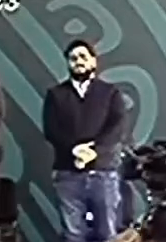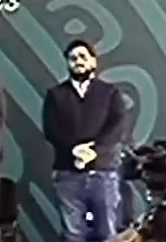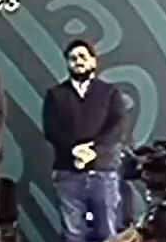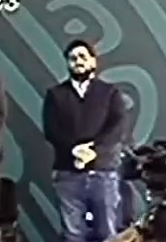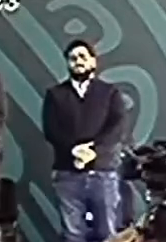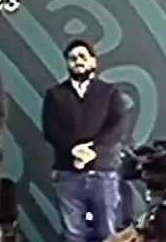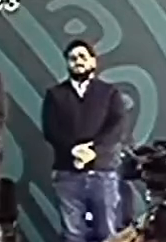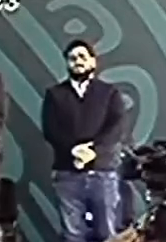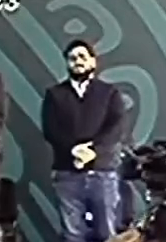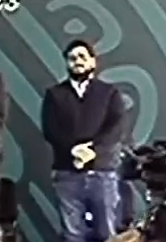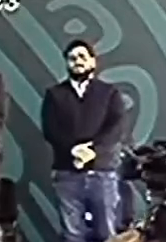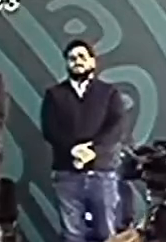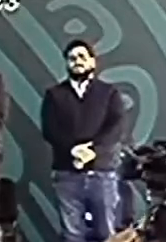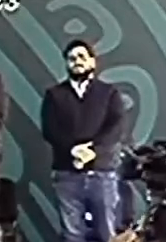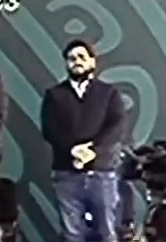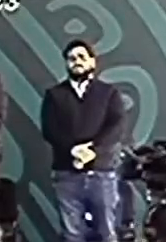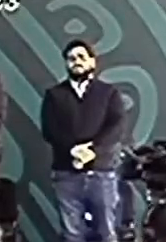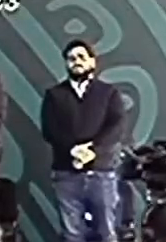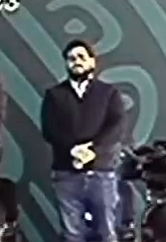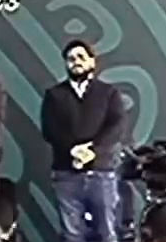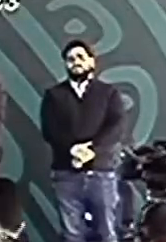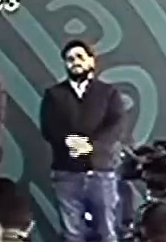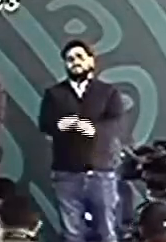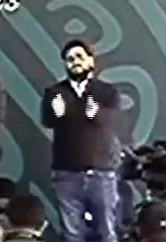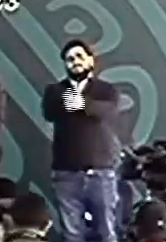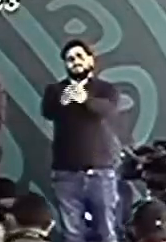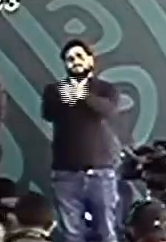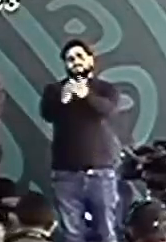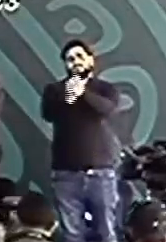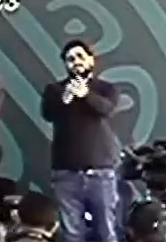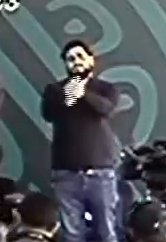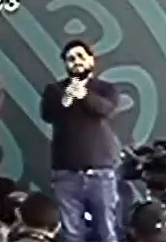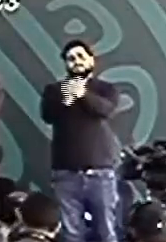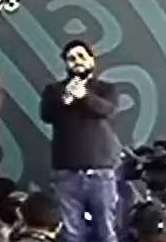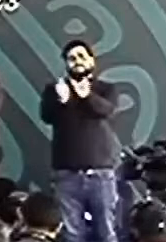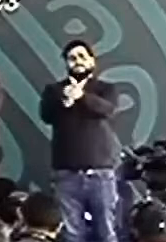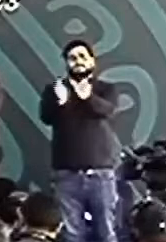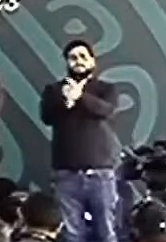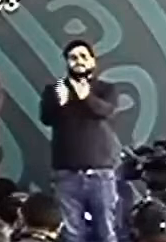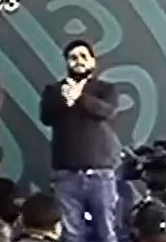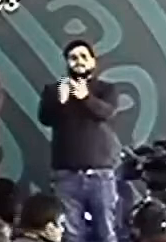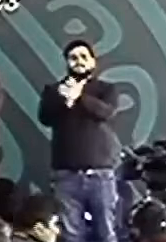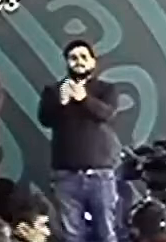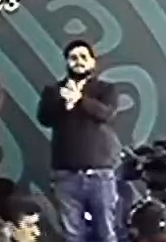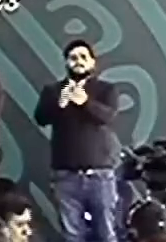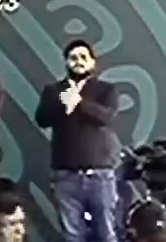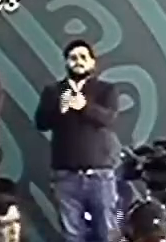sociales. Todas y todos ustedes, sean bienvenidos.